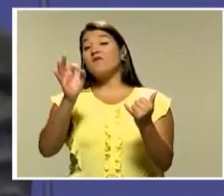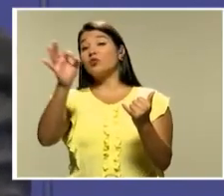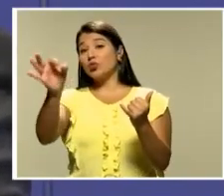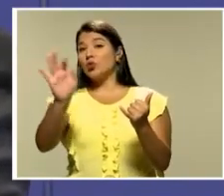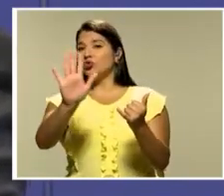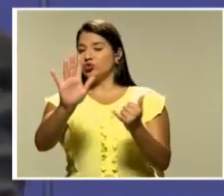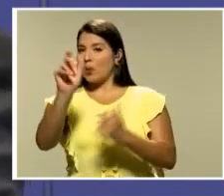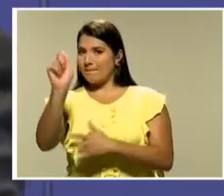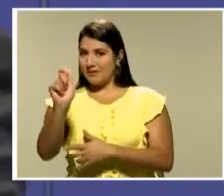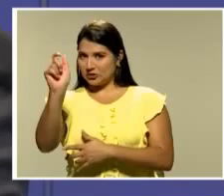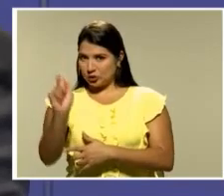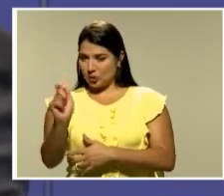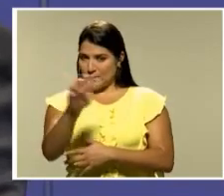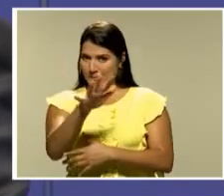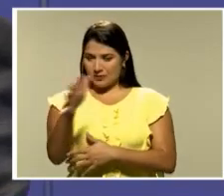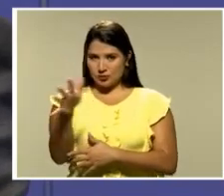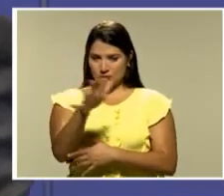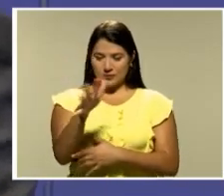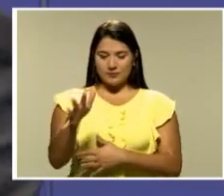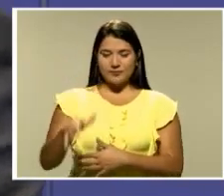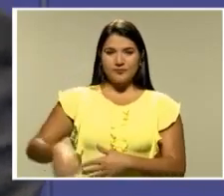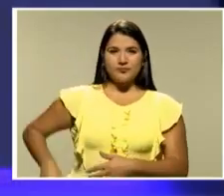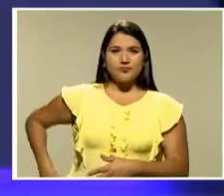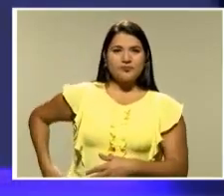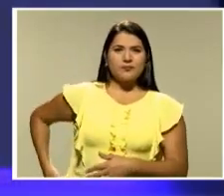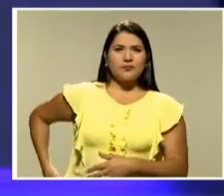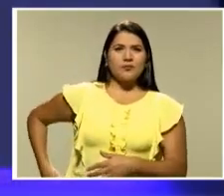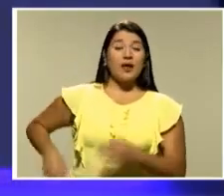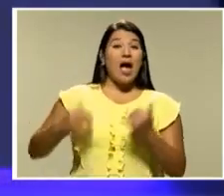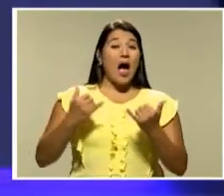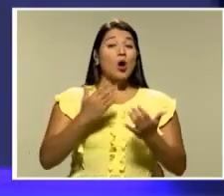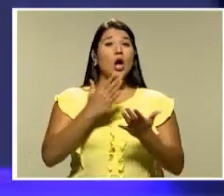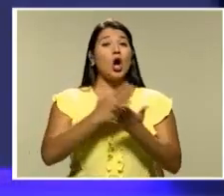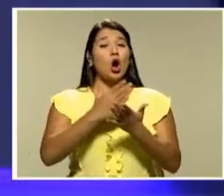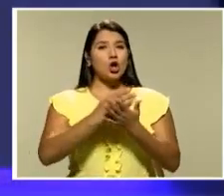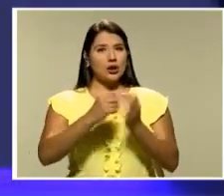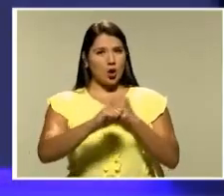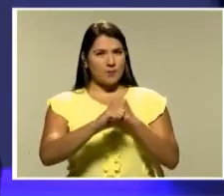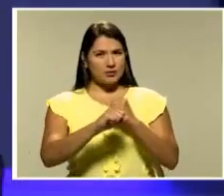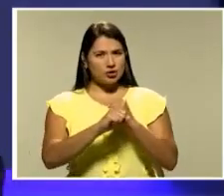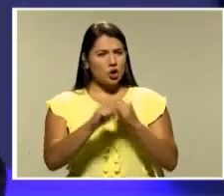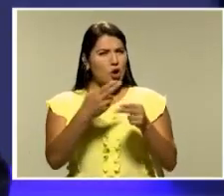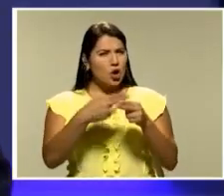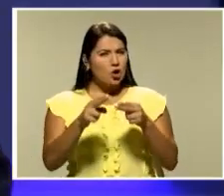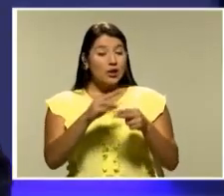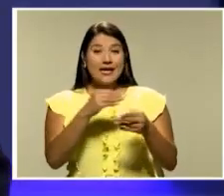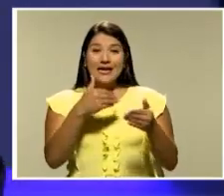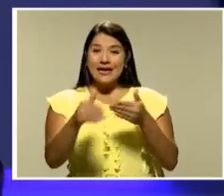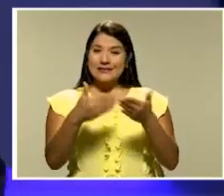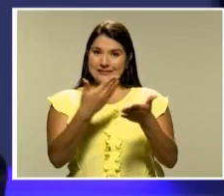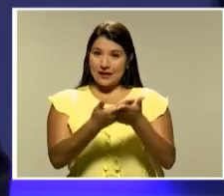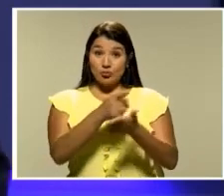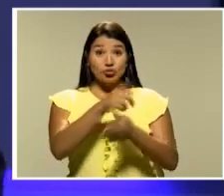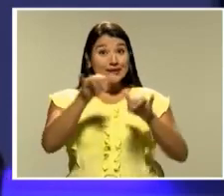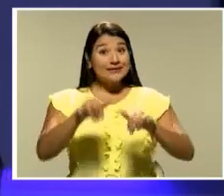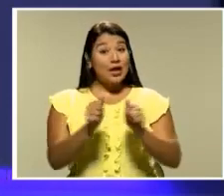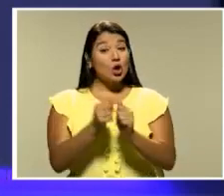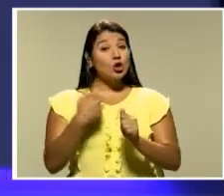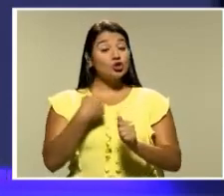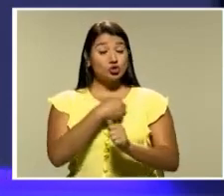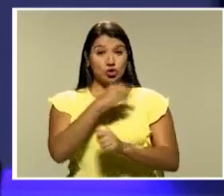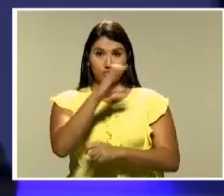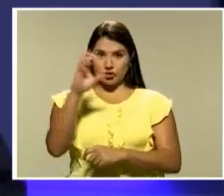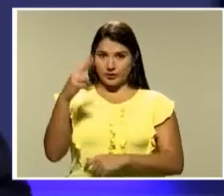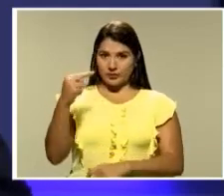del 60%, incluso un poco más. Don Álvaro, vamos a hacer un corte comercial muy breve y enseguida regresamos. Quédese con nosotros, Costa